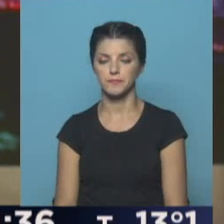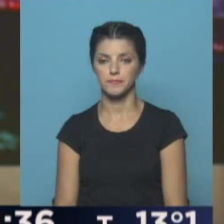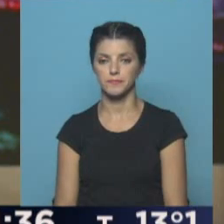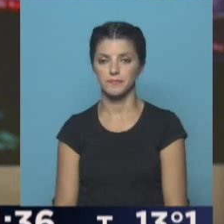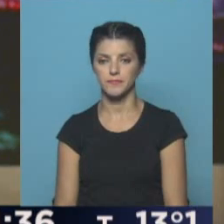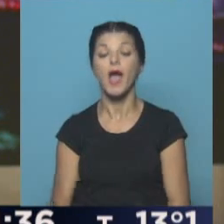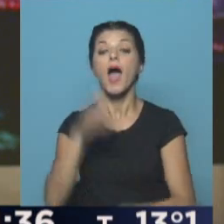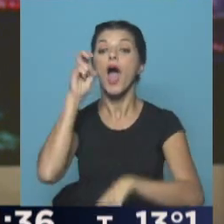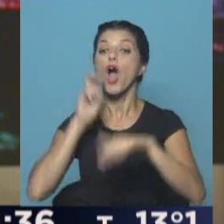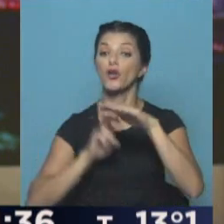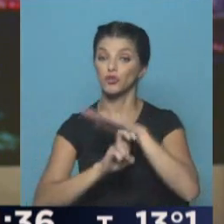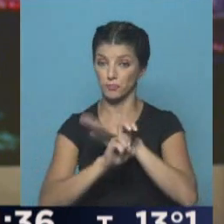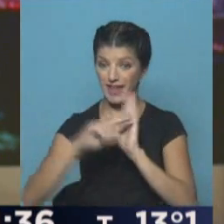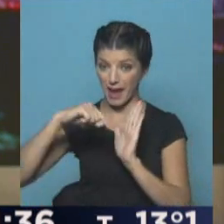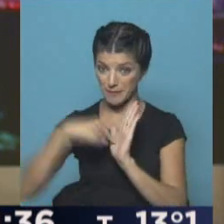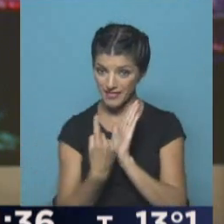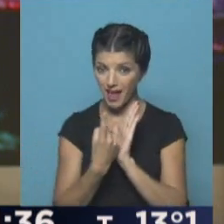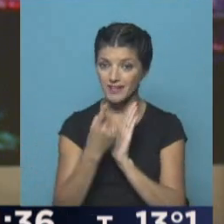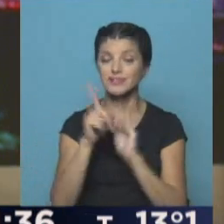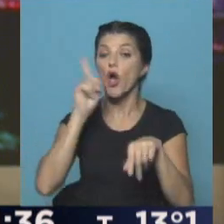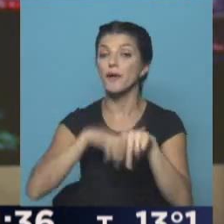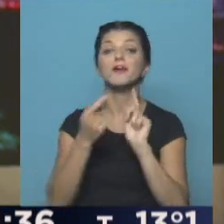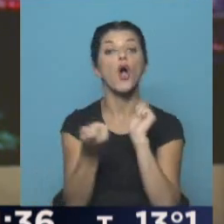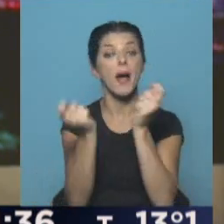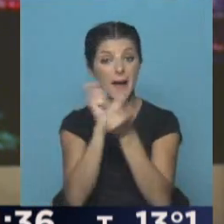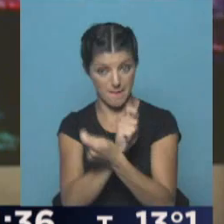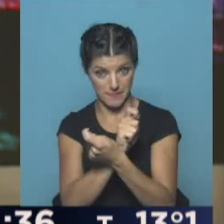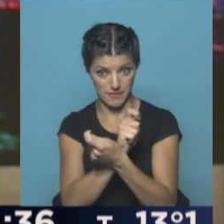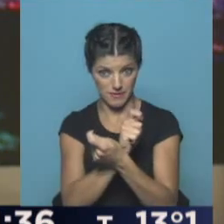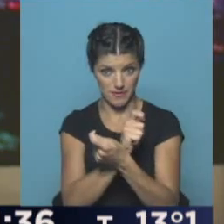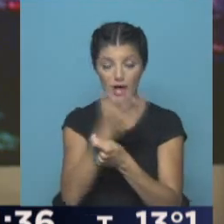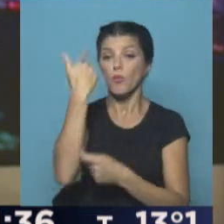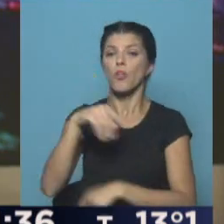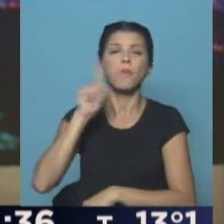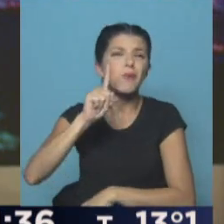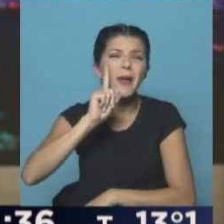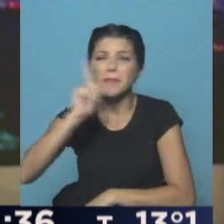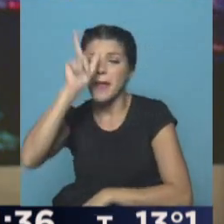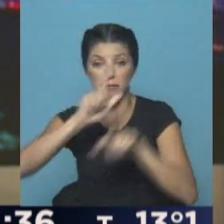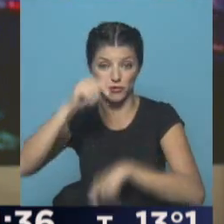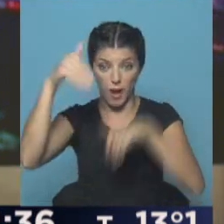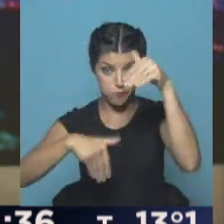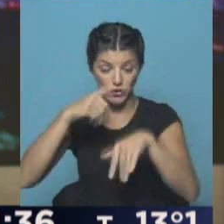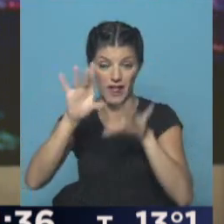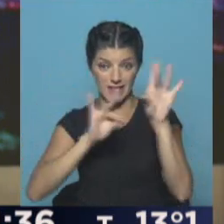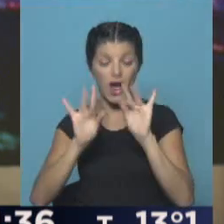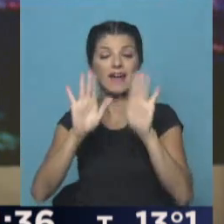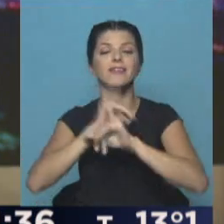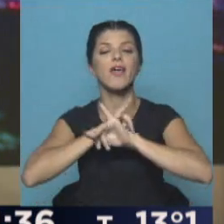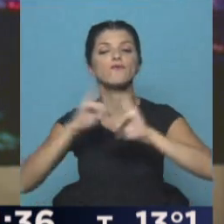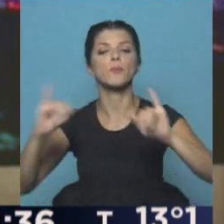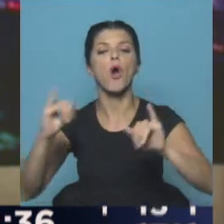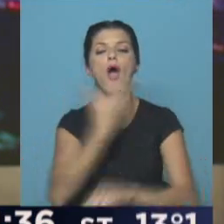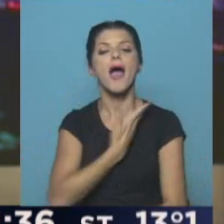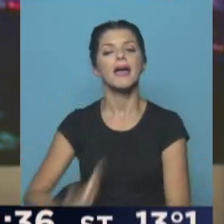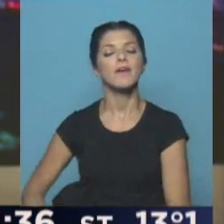Los subterráneos de la ciudad de Buenos Aires van a modificar sus horarios después de la votación de miles y miles de porteños. De esta manera lo anunciaba el